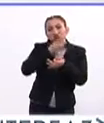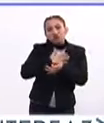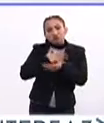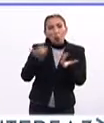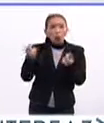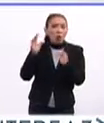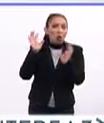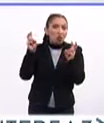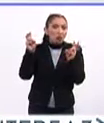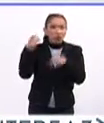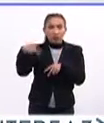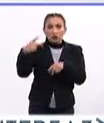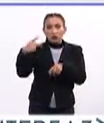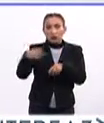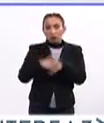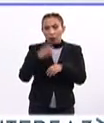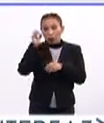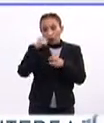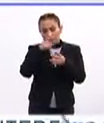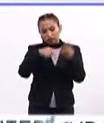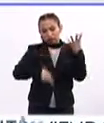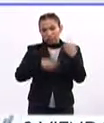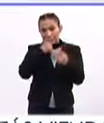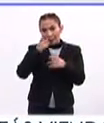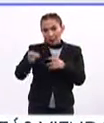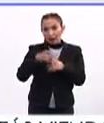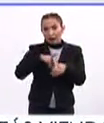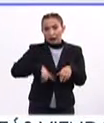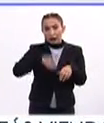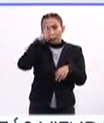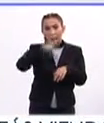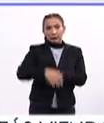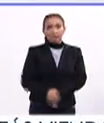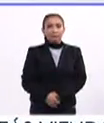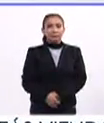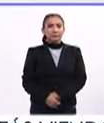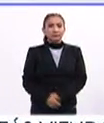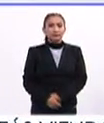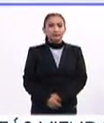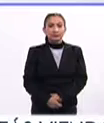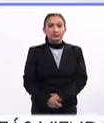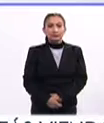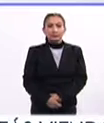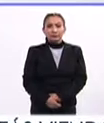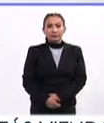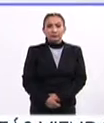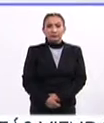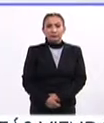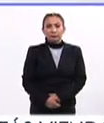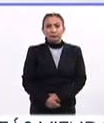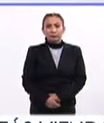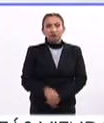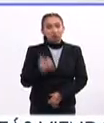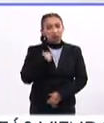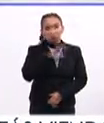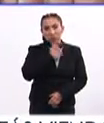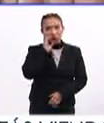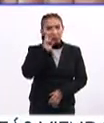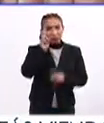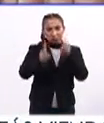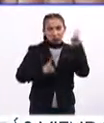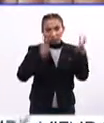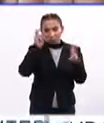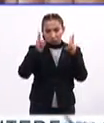más al respecto sobre todas estas opciones que está brindando ya el Gobierno de México. Sí, bueno, yo creo que podemos